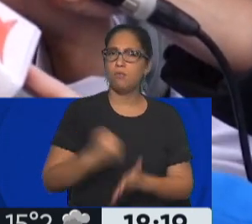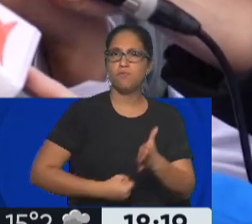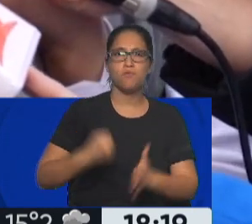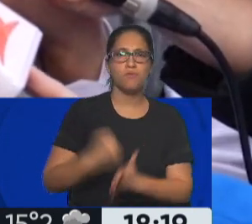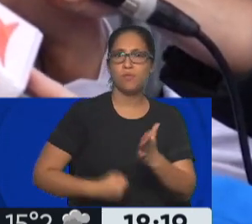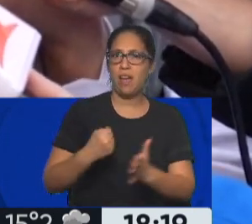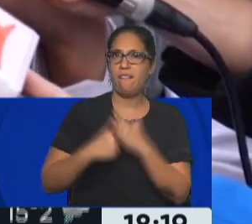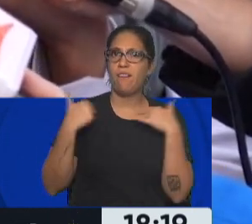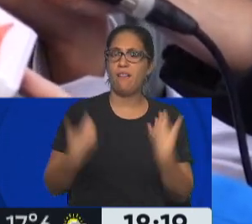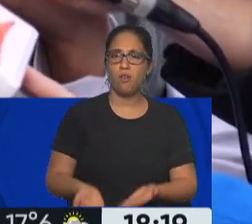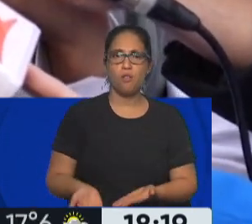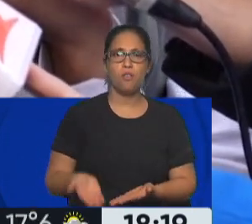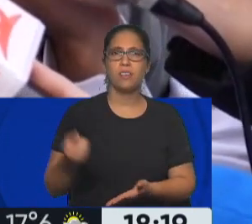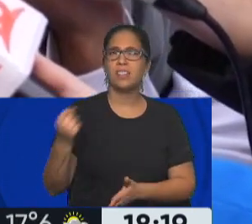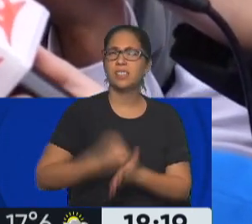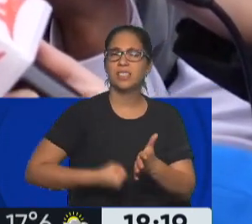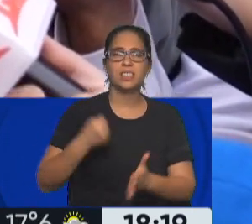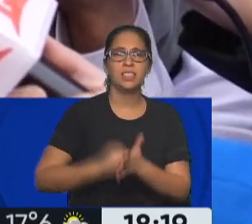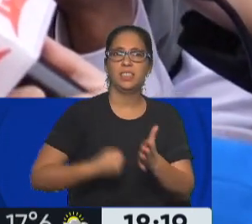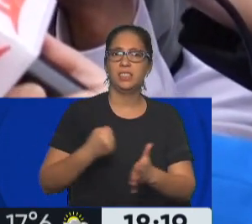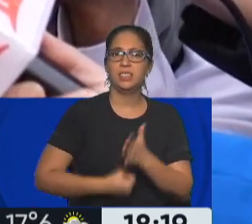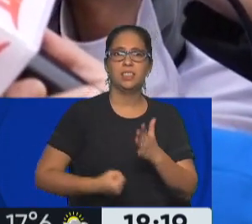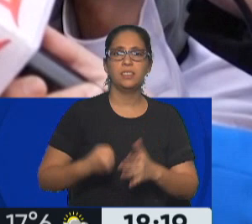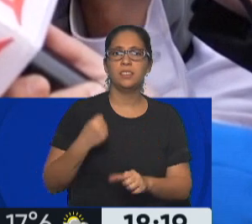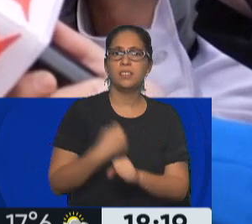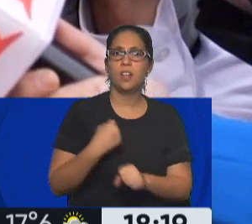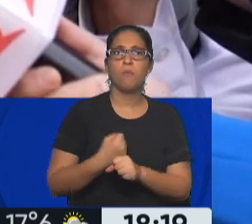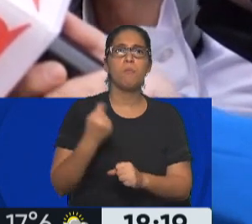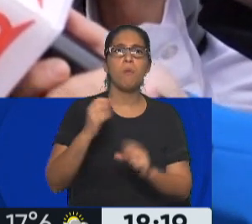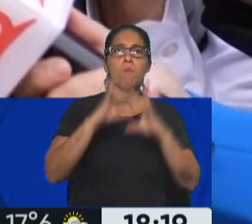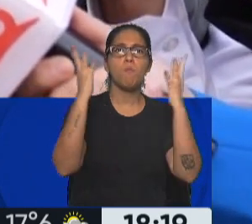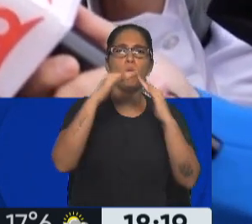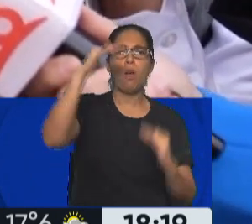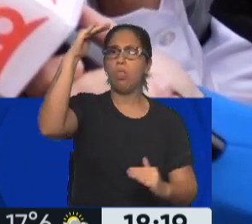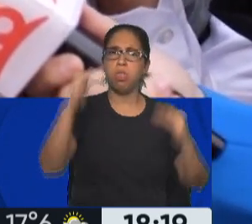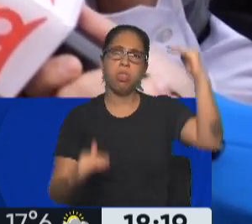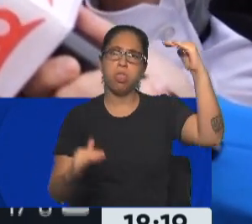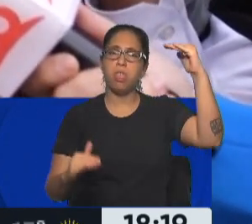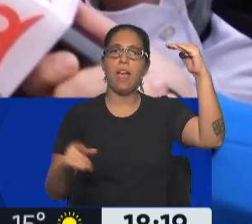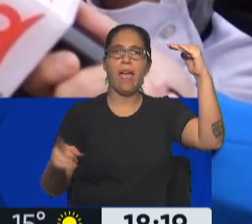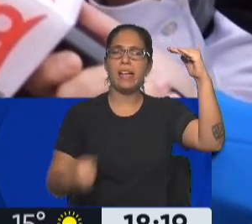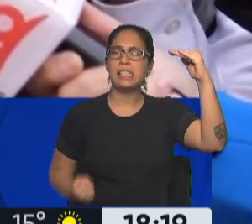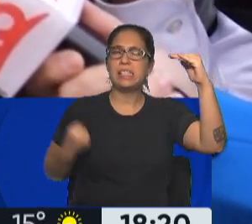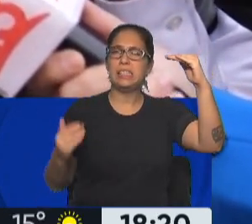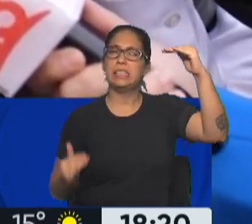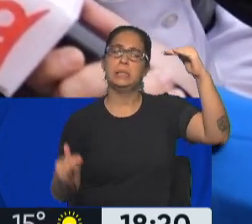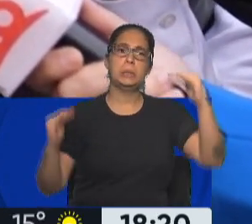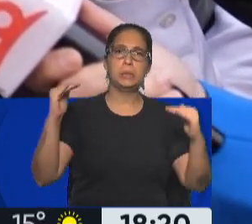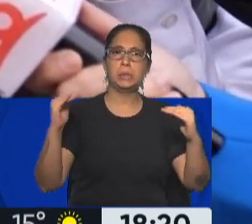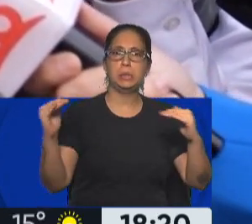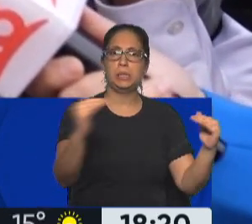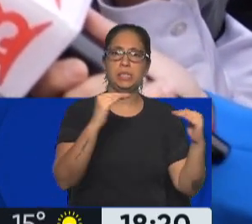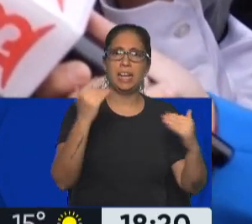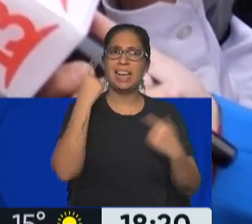luchó en toda su trayectoria contra las inequidades del mundo, que hizo un esfuerzo, creo,